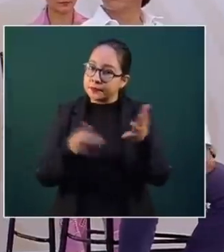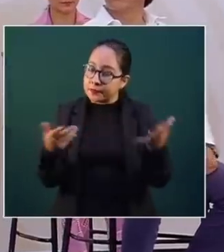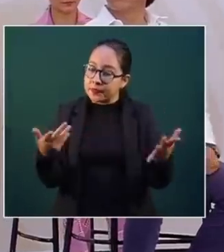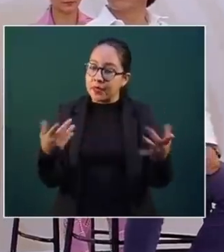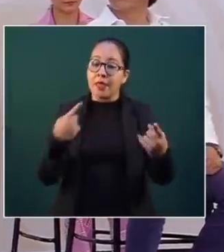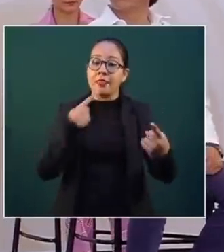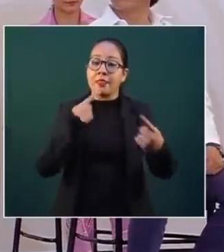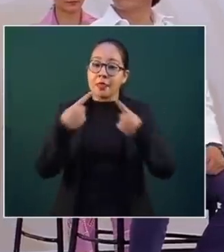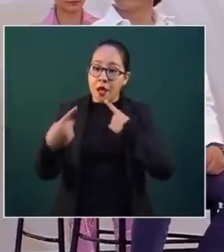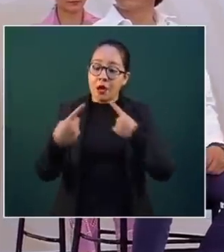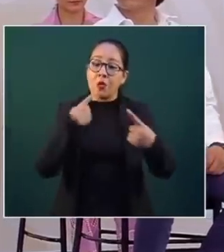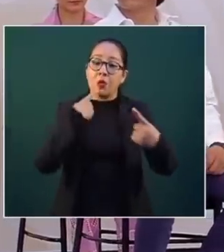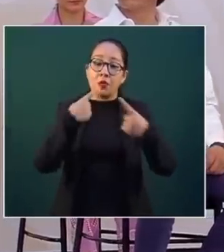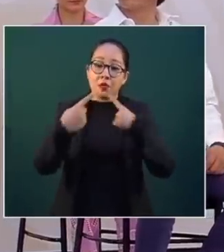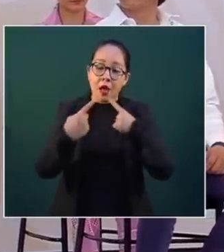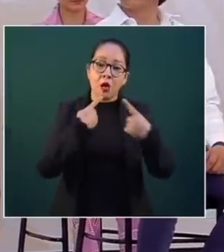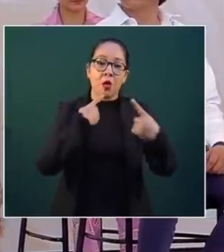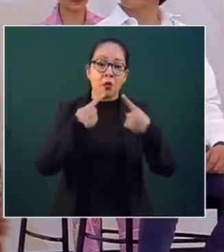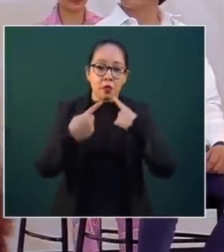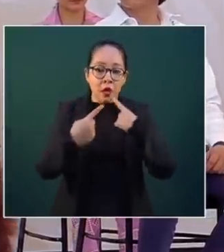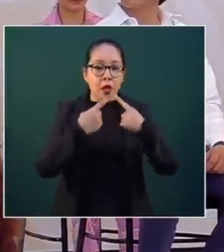piano piano mundial